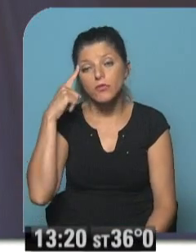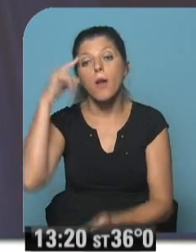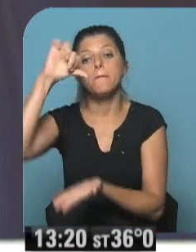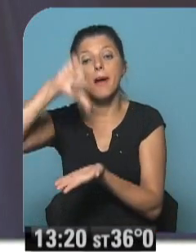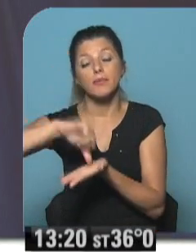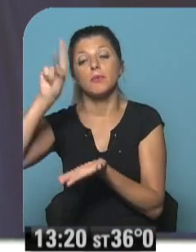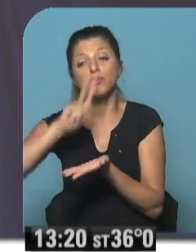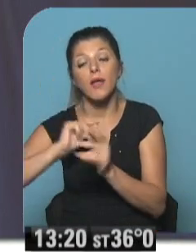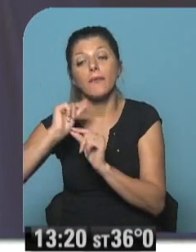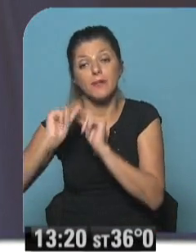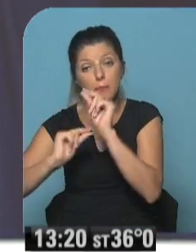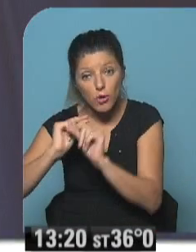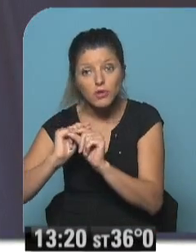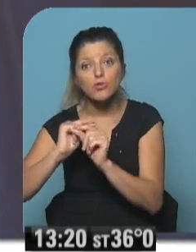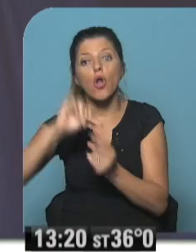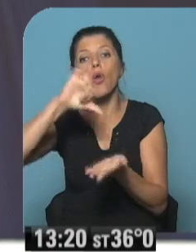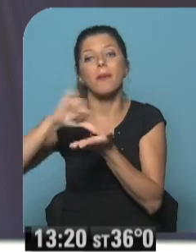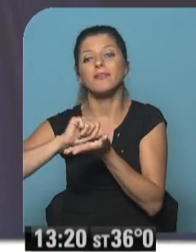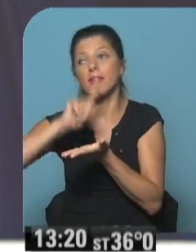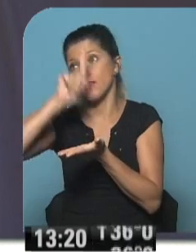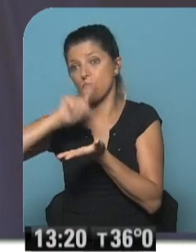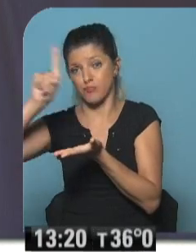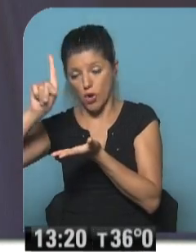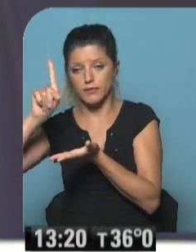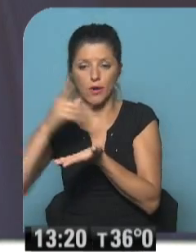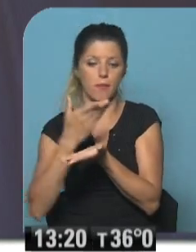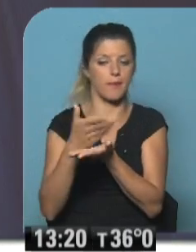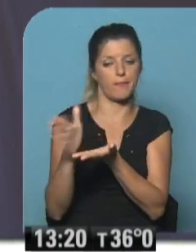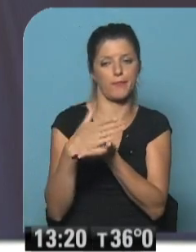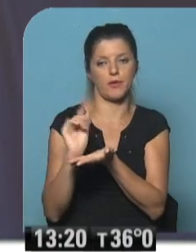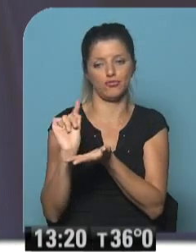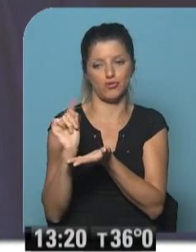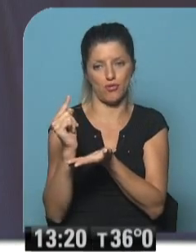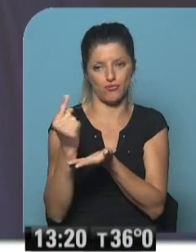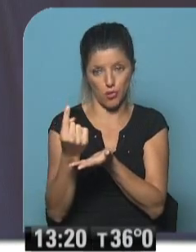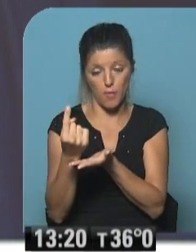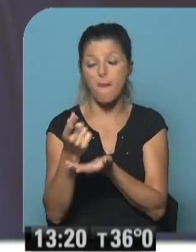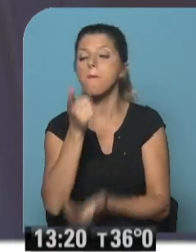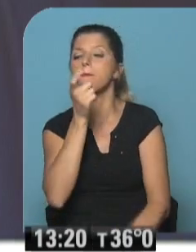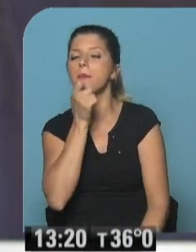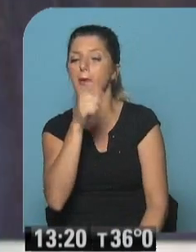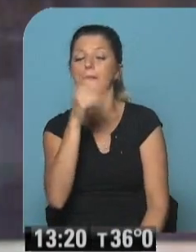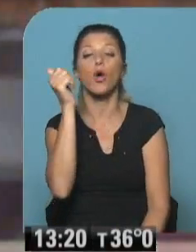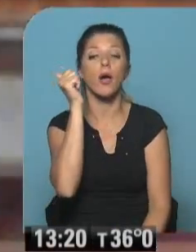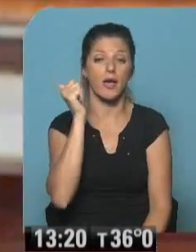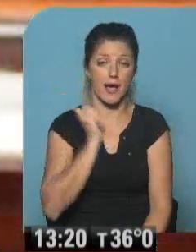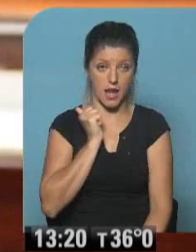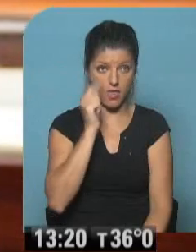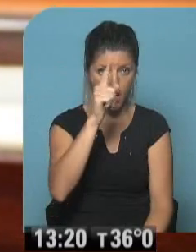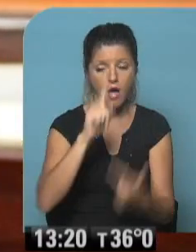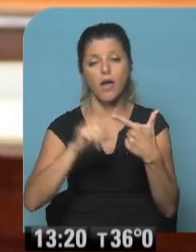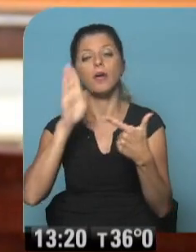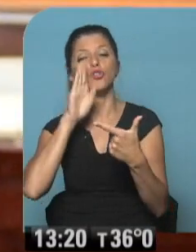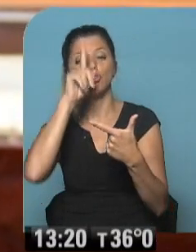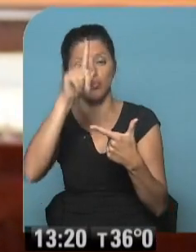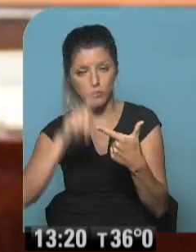de las potencias occidentales, digamos. Si uno mira la relación con Estados Unidos, vemos lo de Canadá, las críticas que le formula de manera